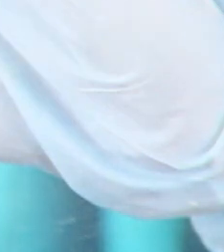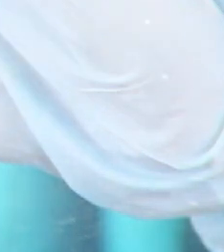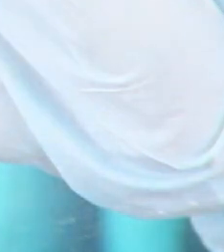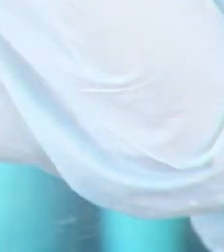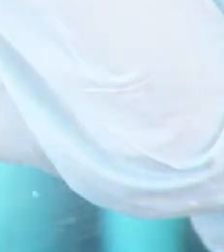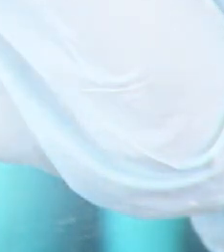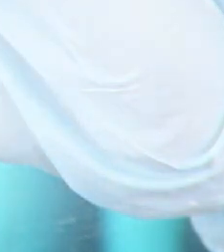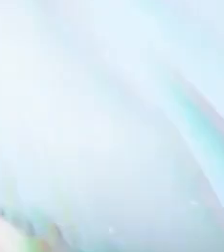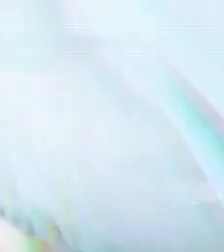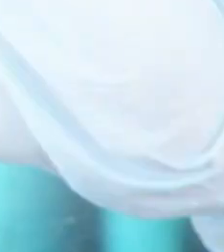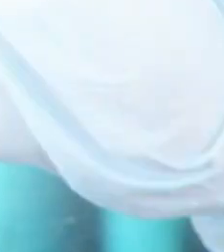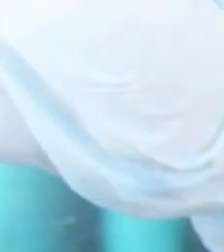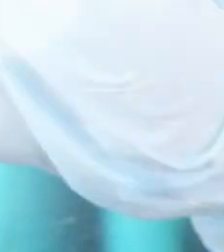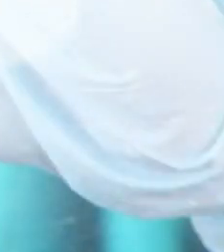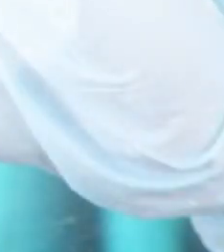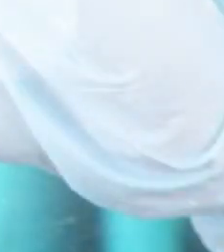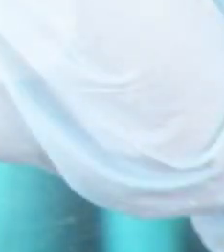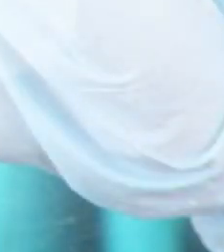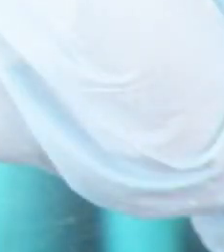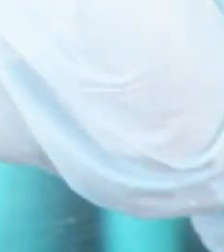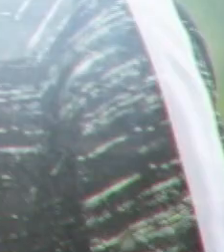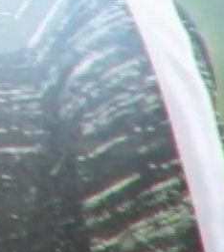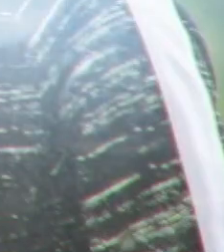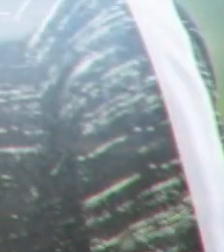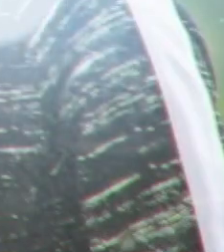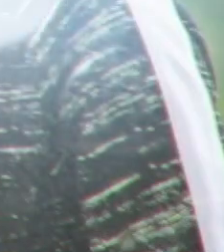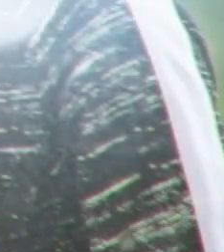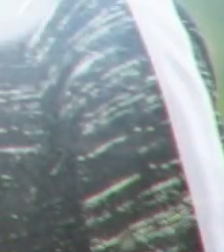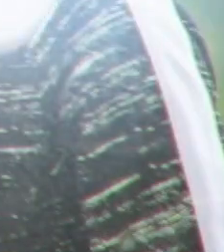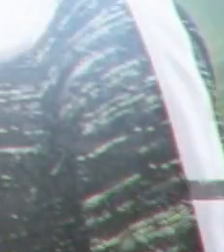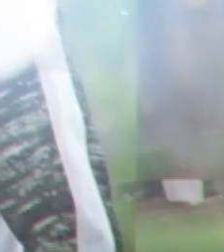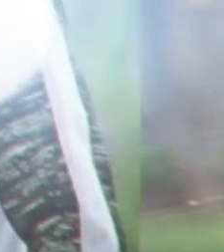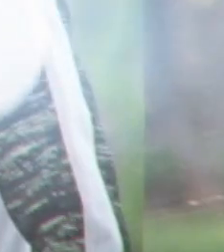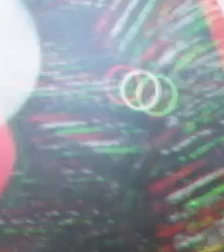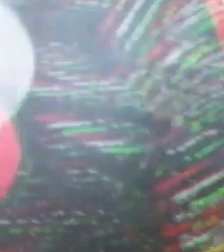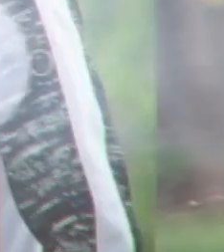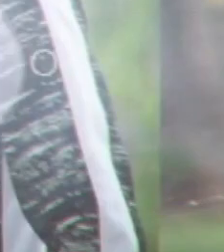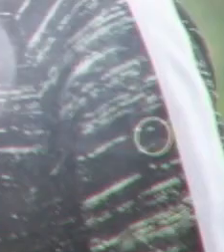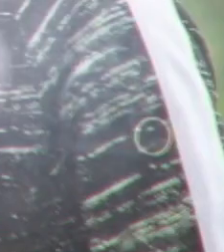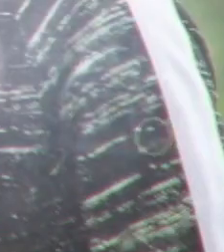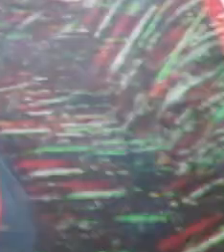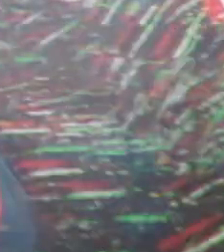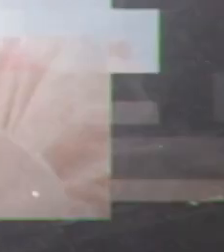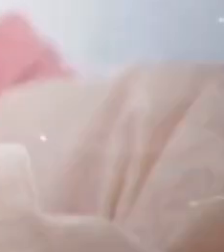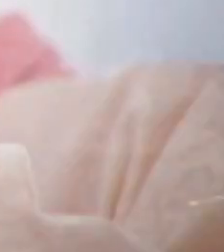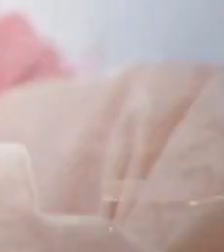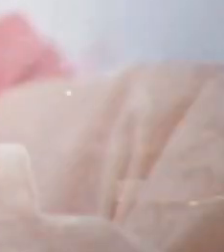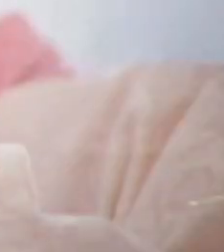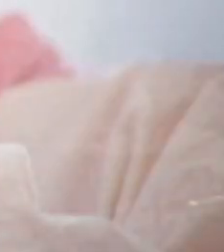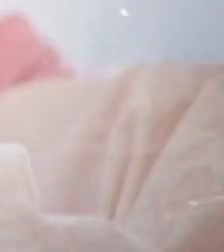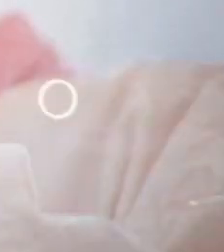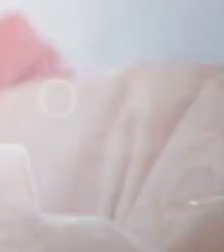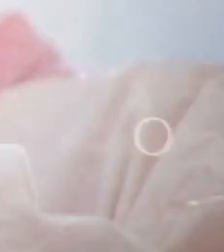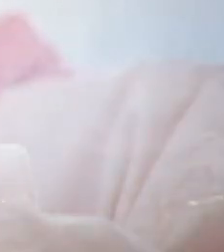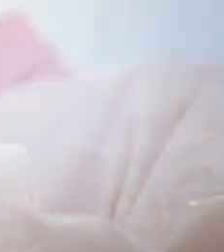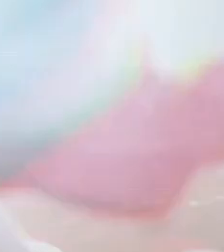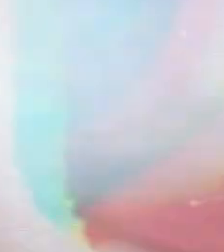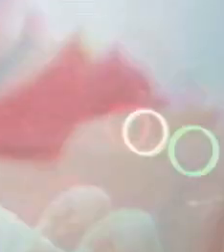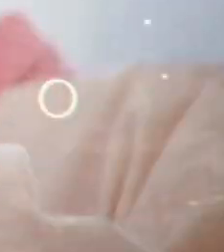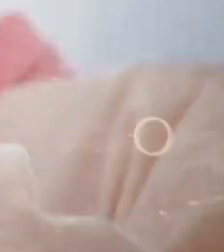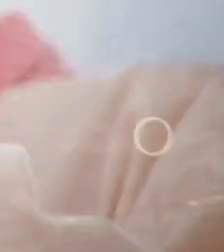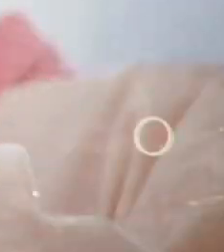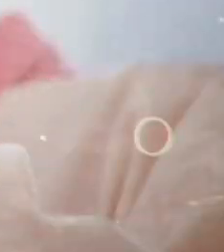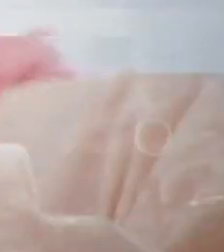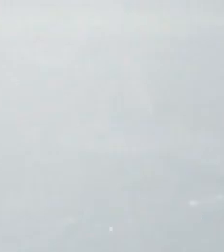La pandemia nos ha obligado a replantearnos muchas facetas de nuestras vidas. Cada día es un reto